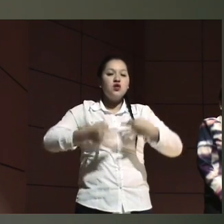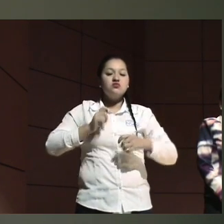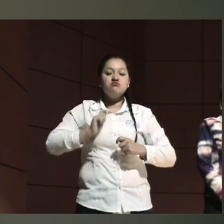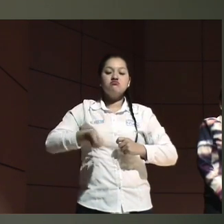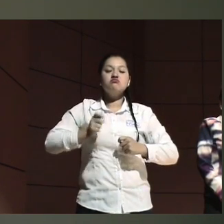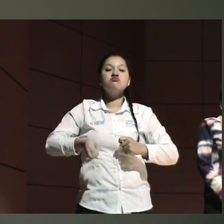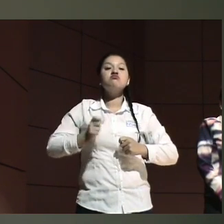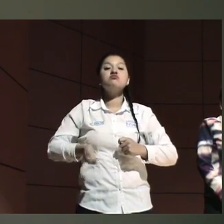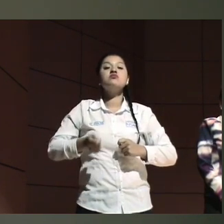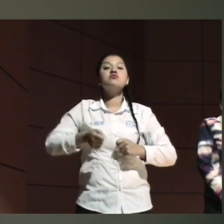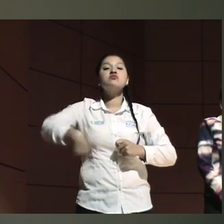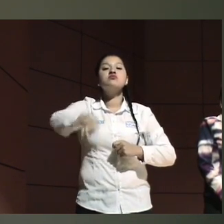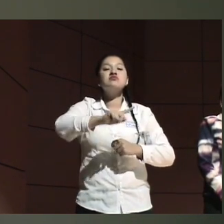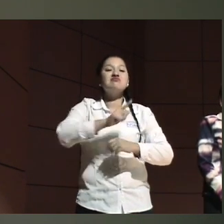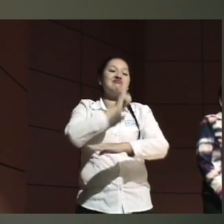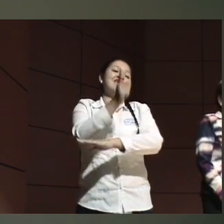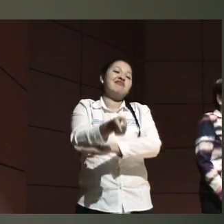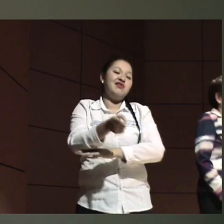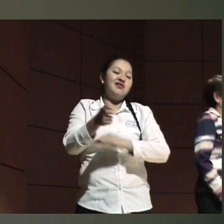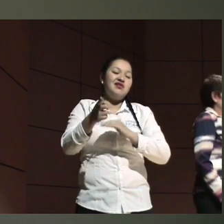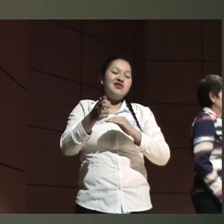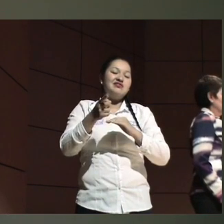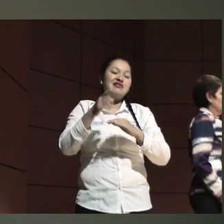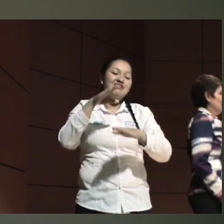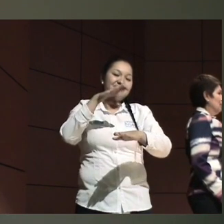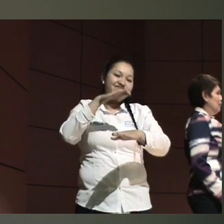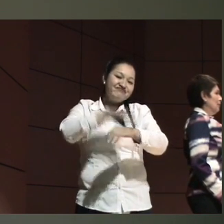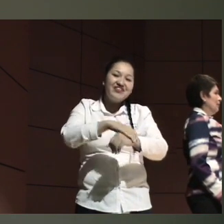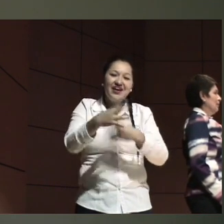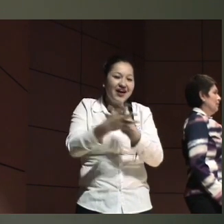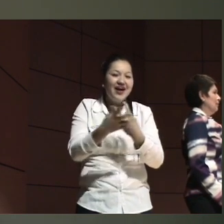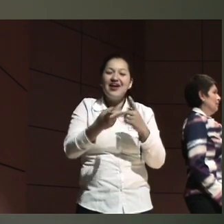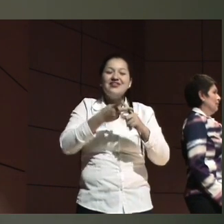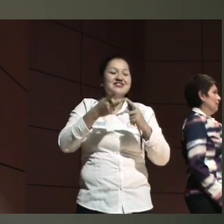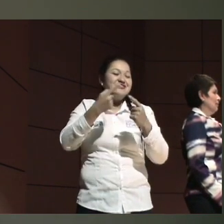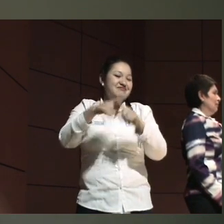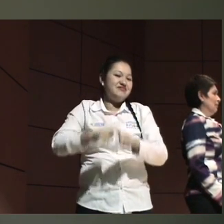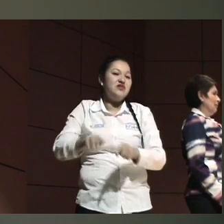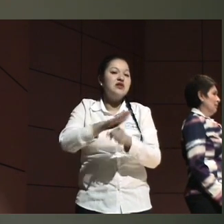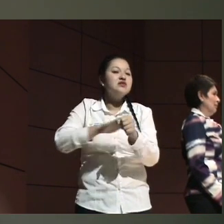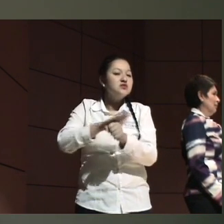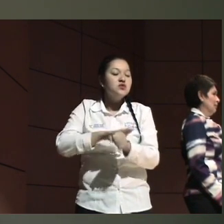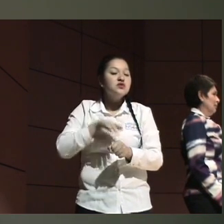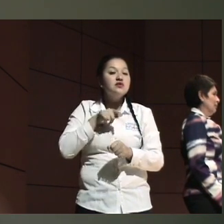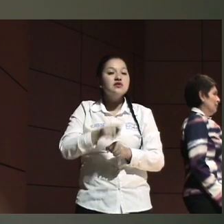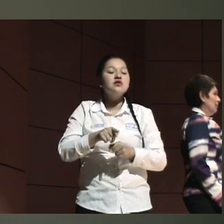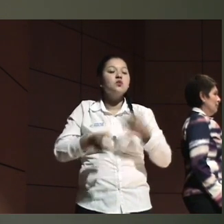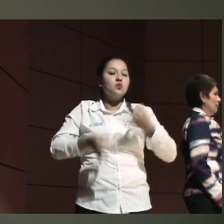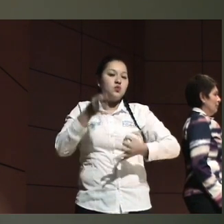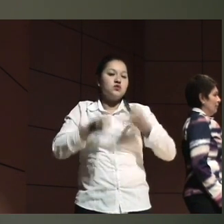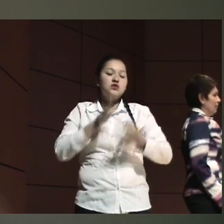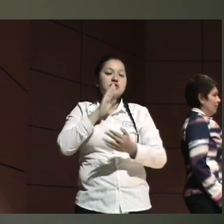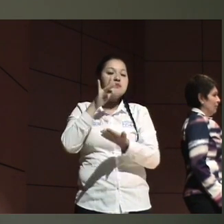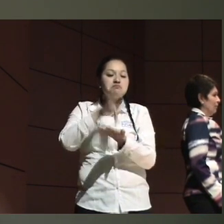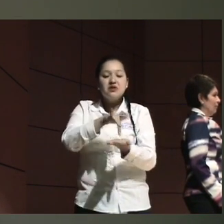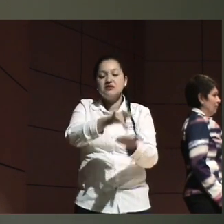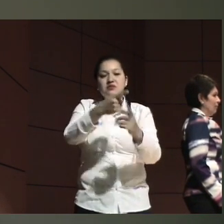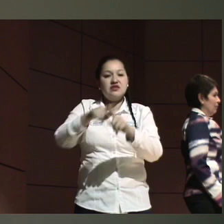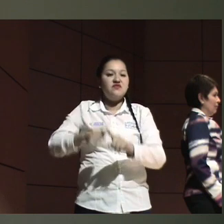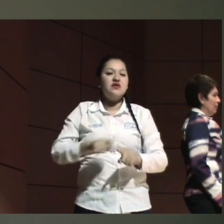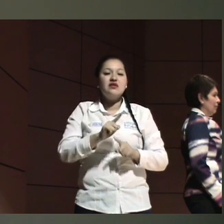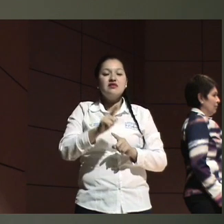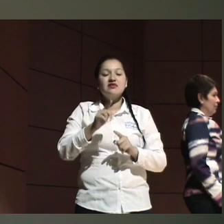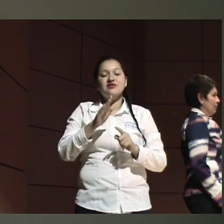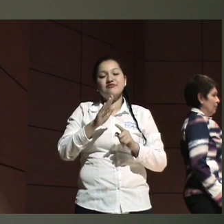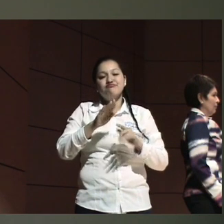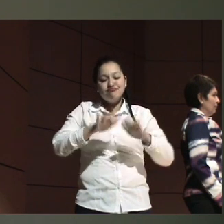sistema judicial concretamente o digamos de manera especial en el derecho penal pero sin perjuicio la participación en todas las áreas del